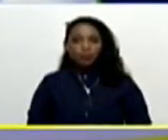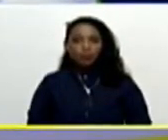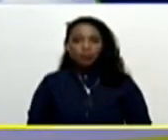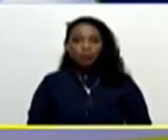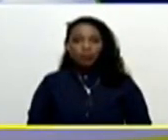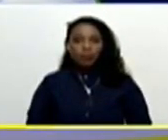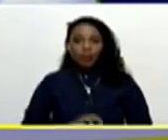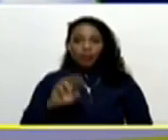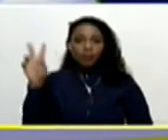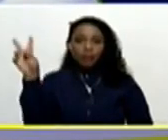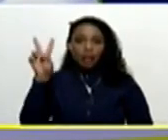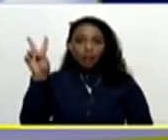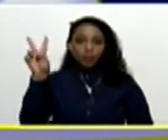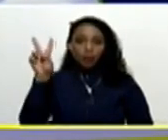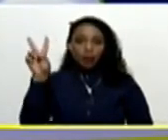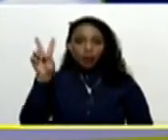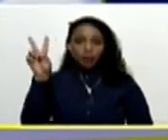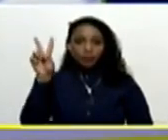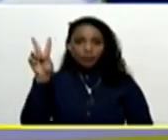venezolanos,